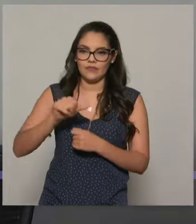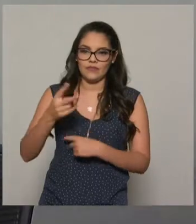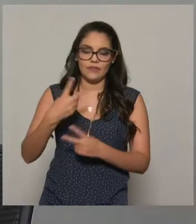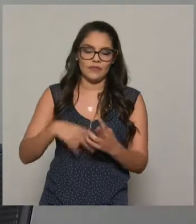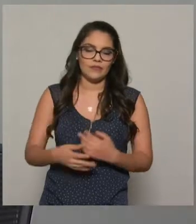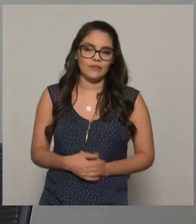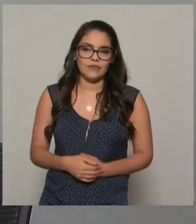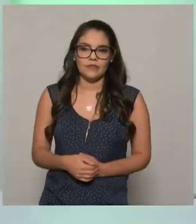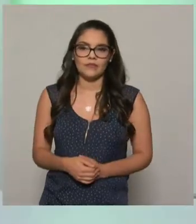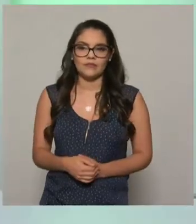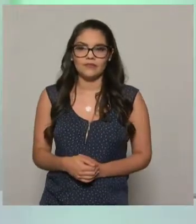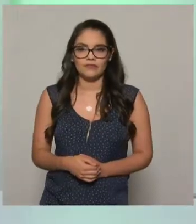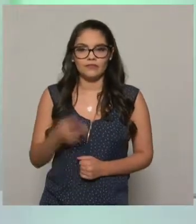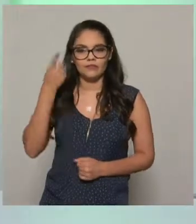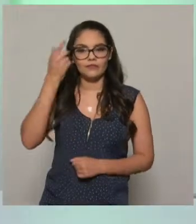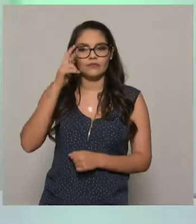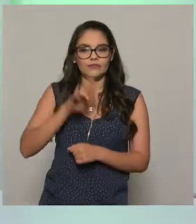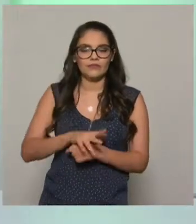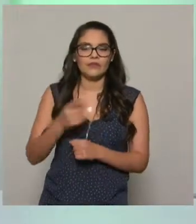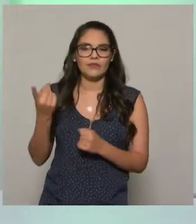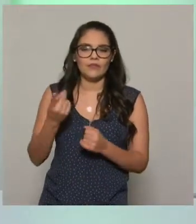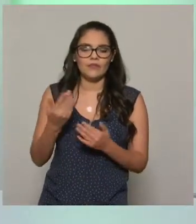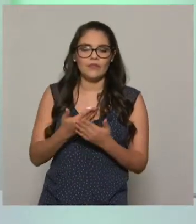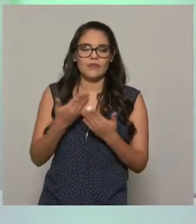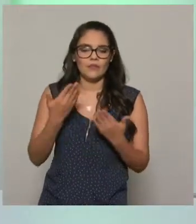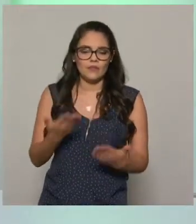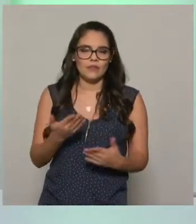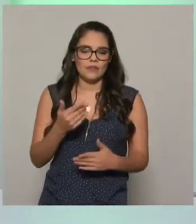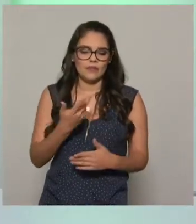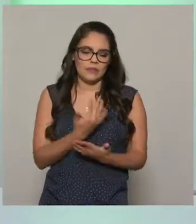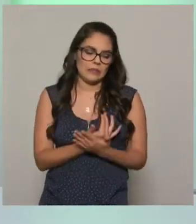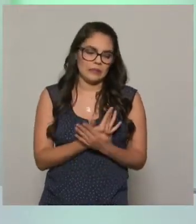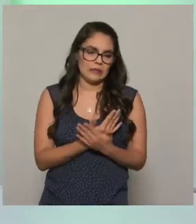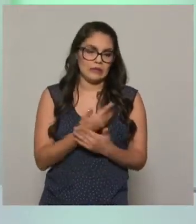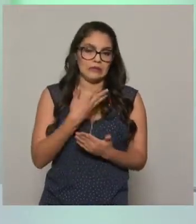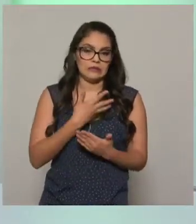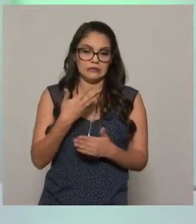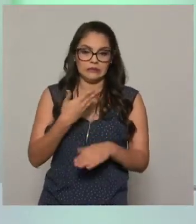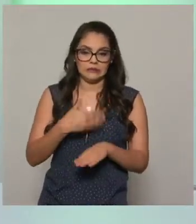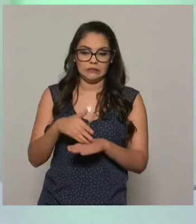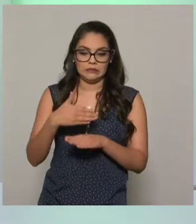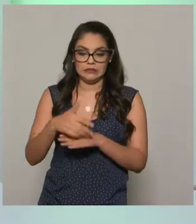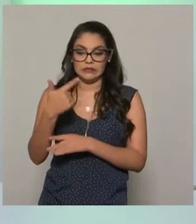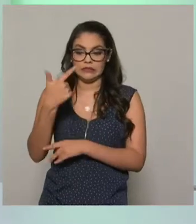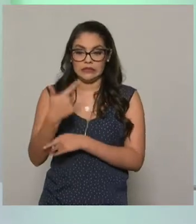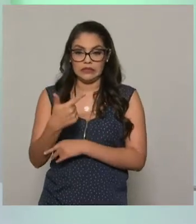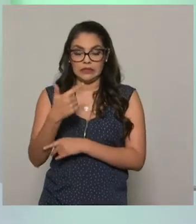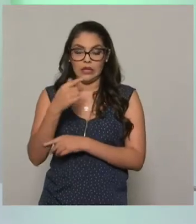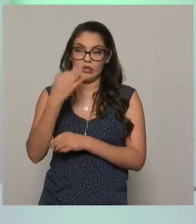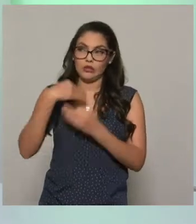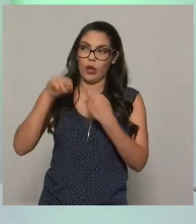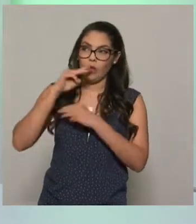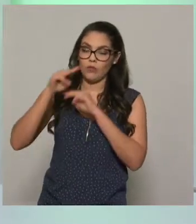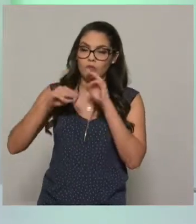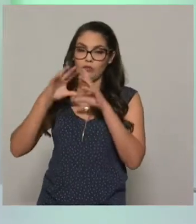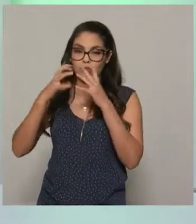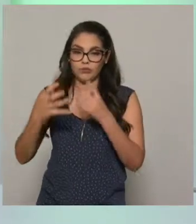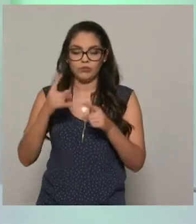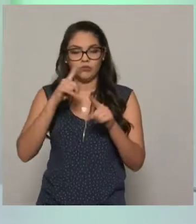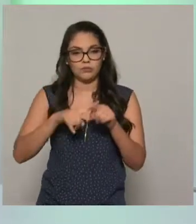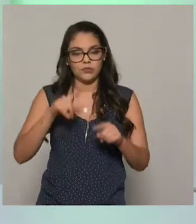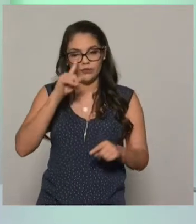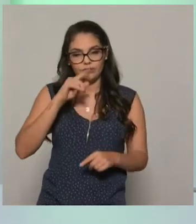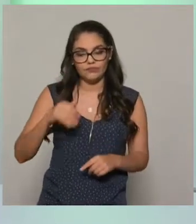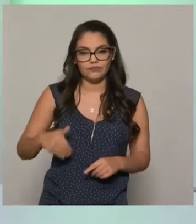Sí, directora, ¿qué nos podemos ahora esperar? Estamos en este 7º lugar mundial de incidentes